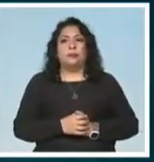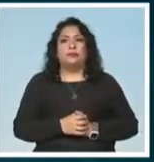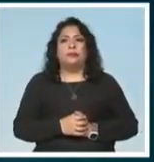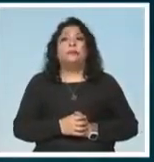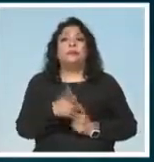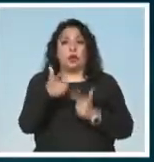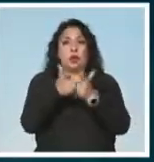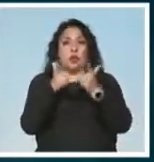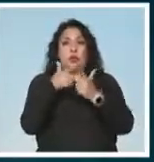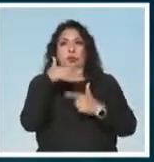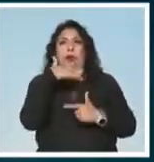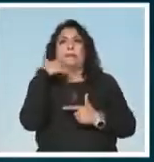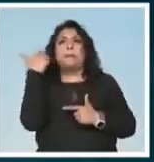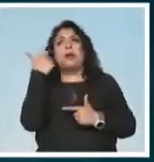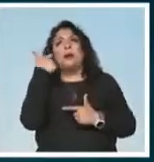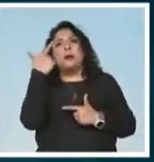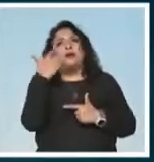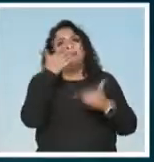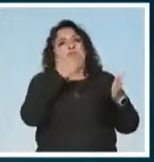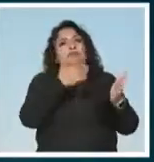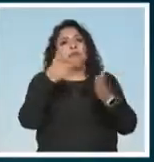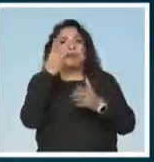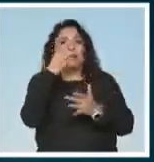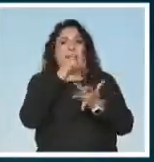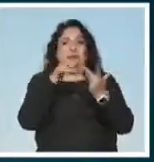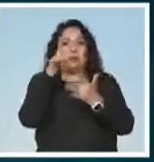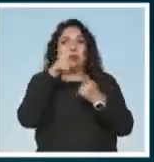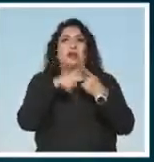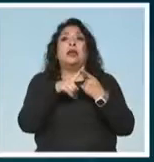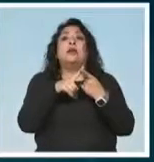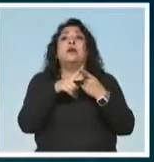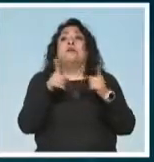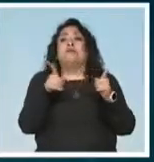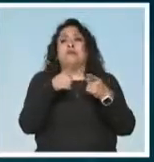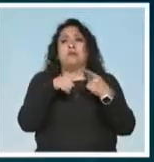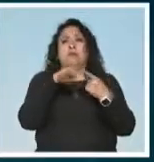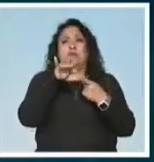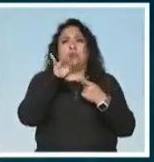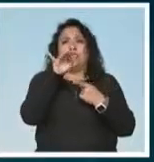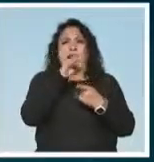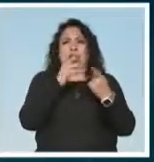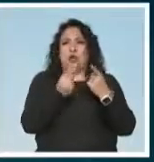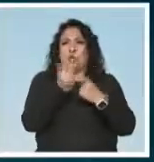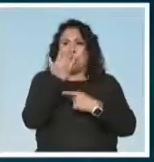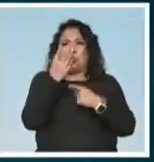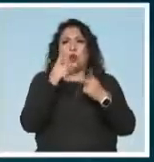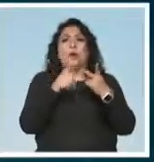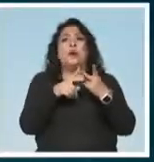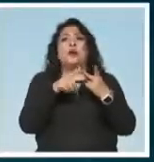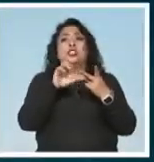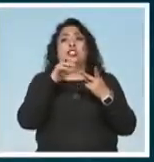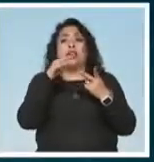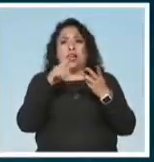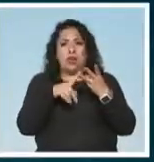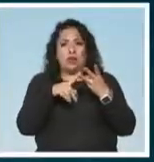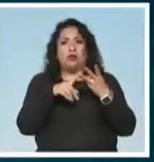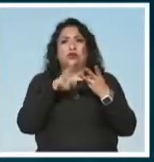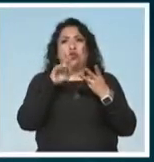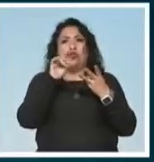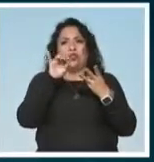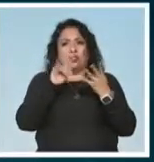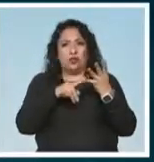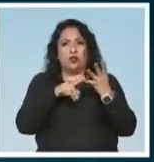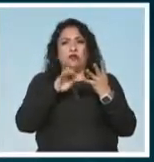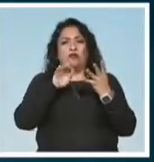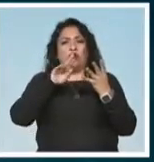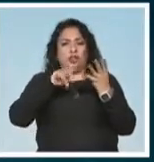La agrupación alemana hizo un recorrido por sus tres producciones. Interpretaron Montreal de su disco debut, Shadows, Under the Sun,